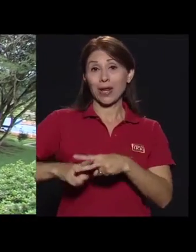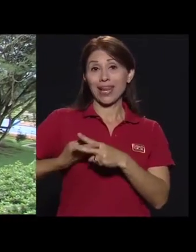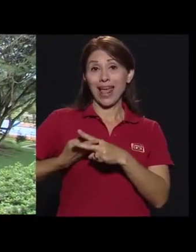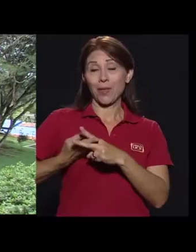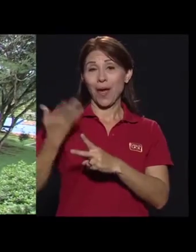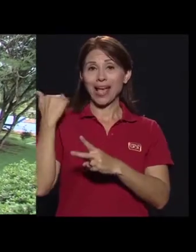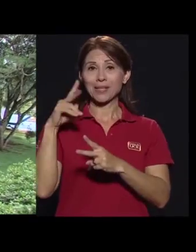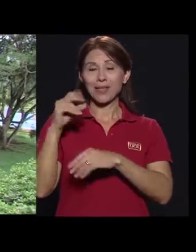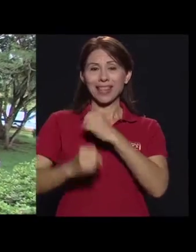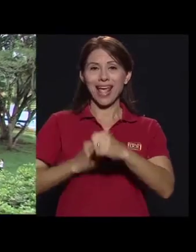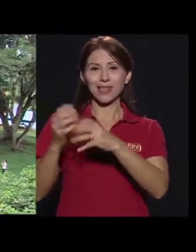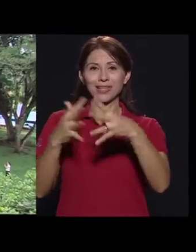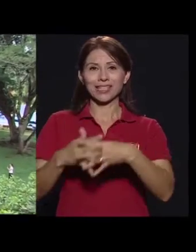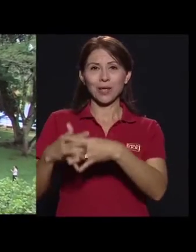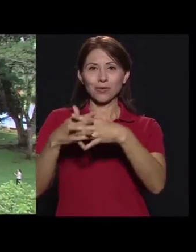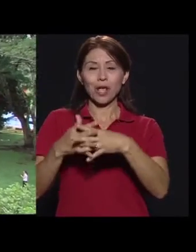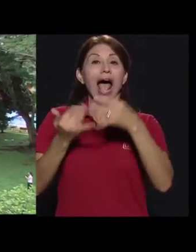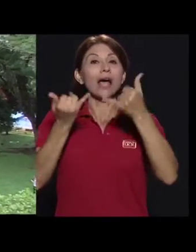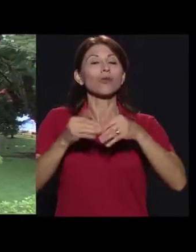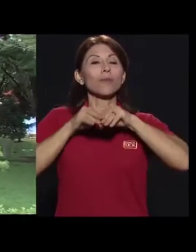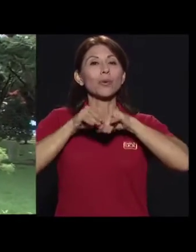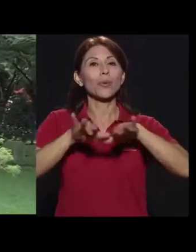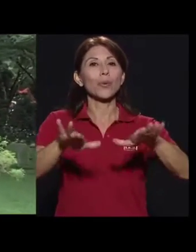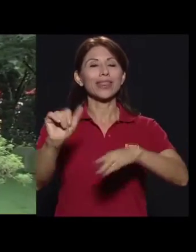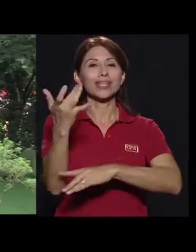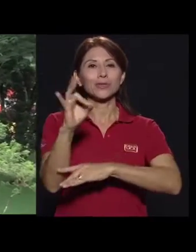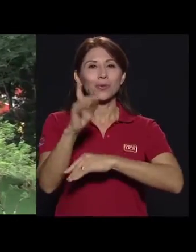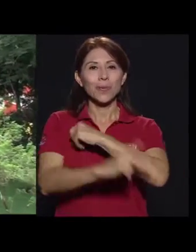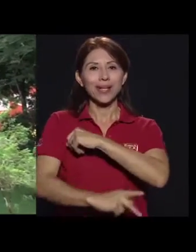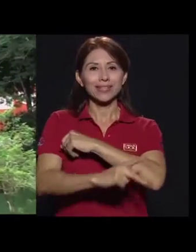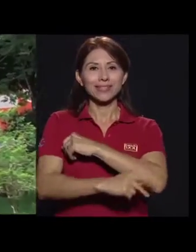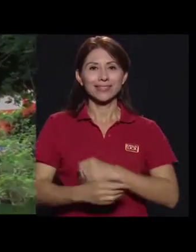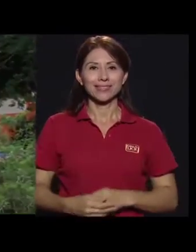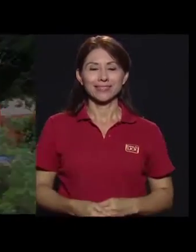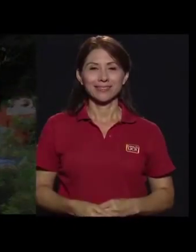20 años y replicado actualmente en 18 países.